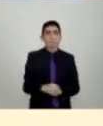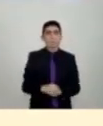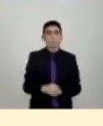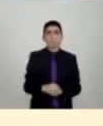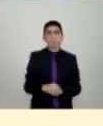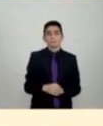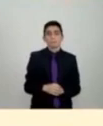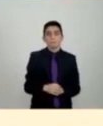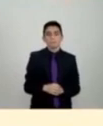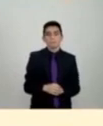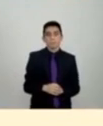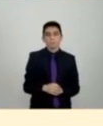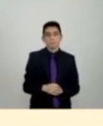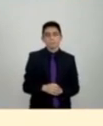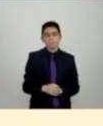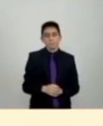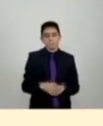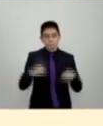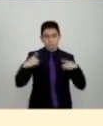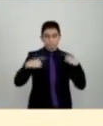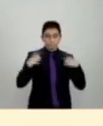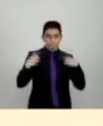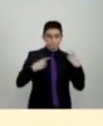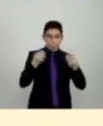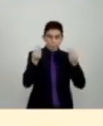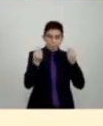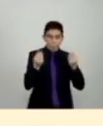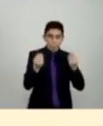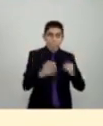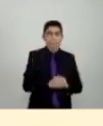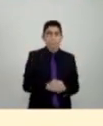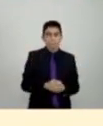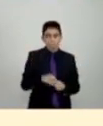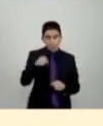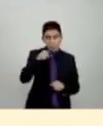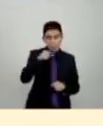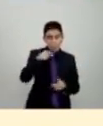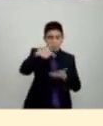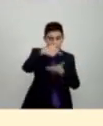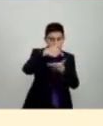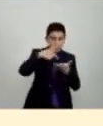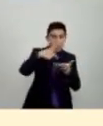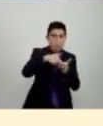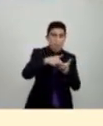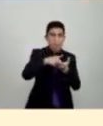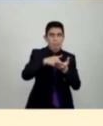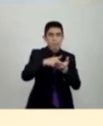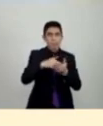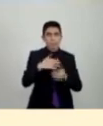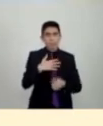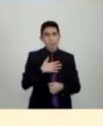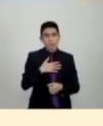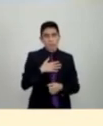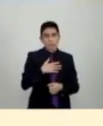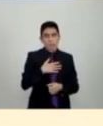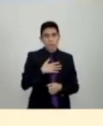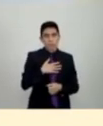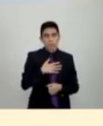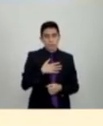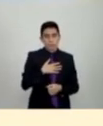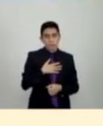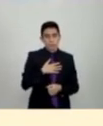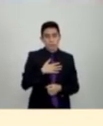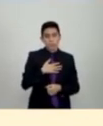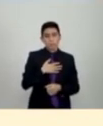Entonces, era muy divertido, pero sobre todo era eso, era un espacio en donde uno se encontraba con